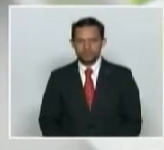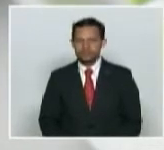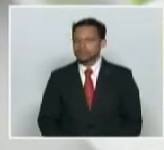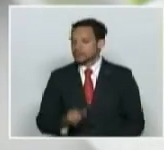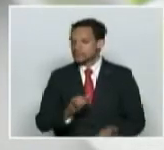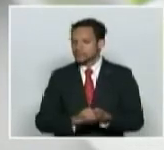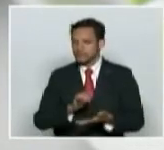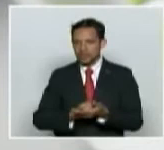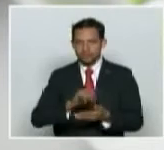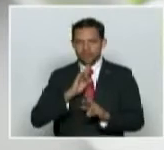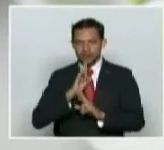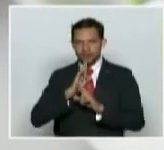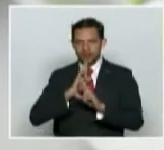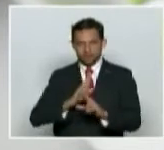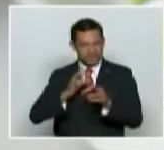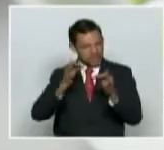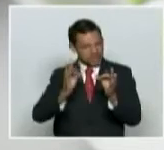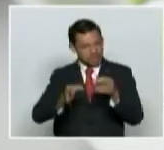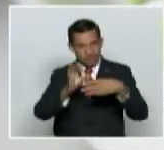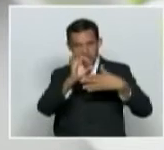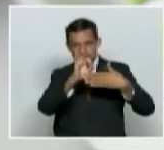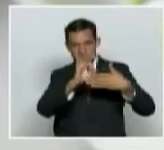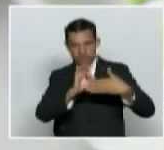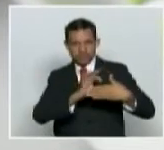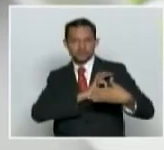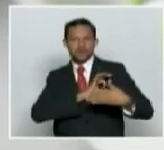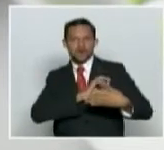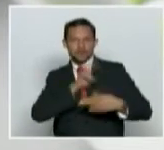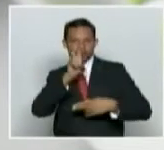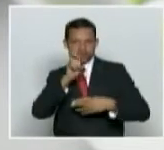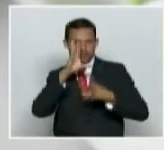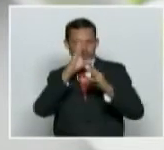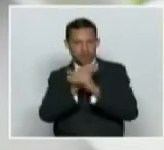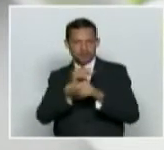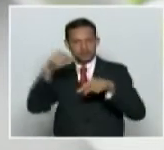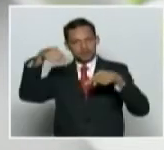La respuesta a todas esas inquietudes la tendrán los sábados a las 7 de la